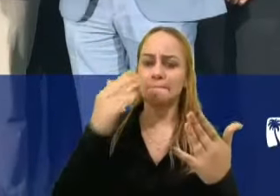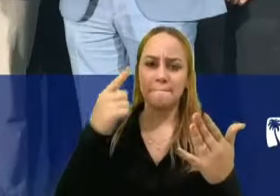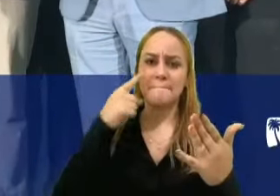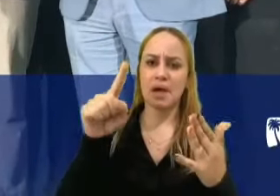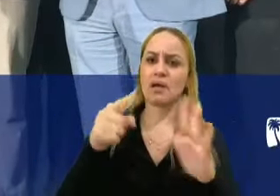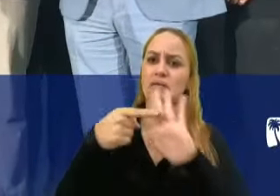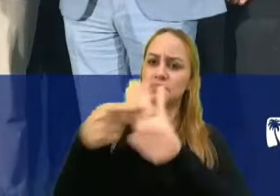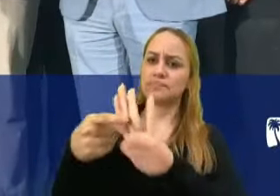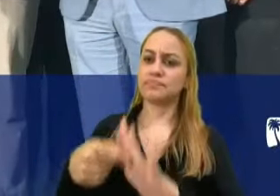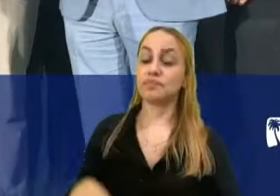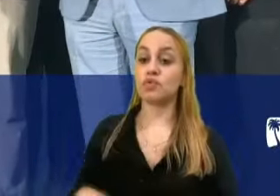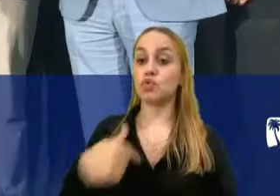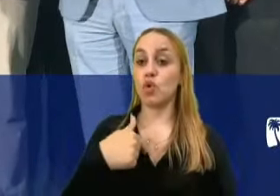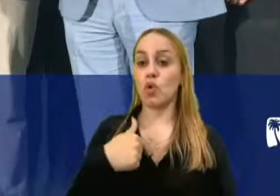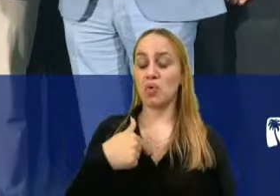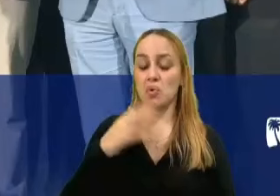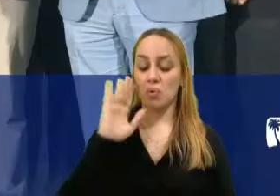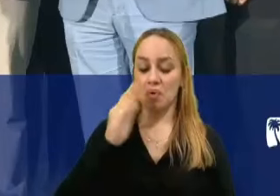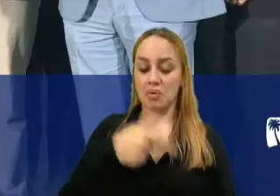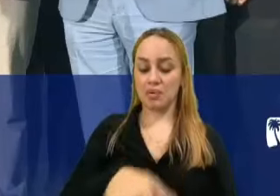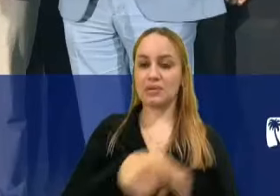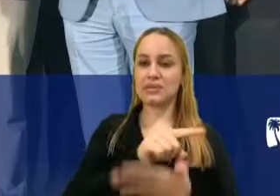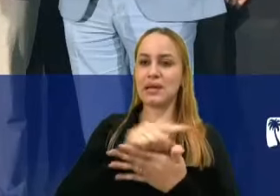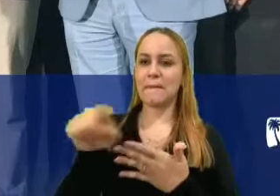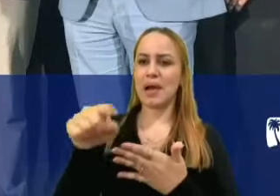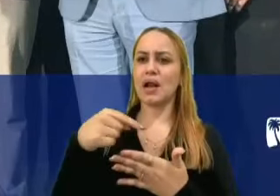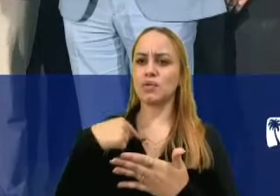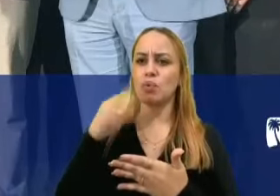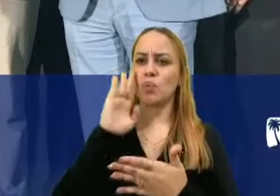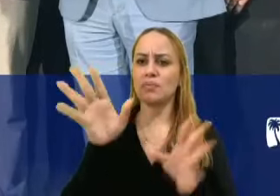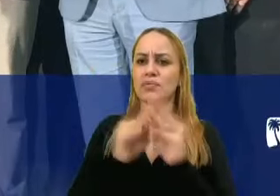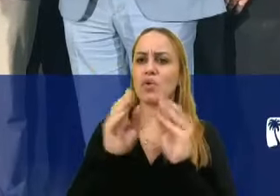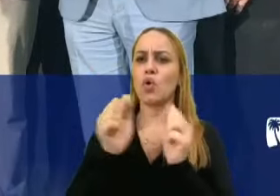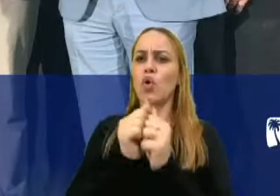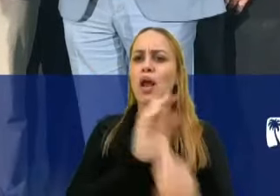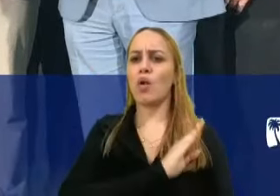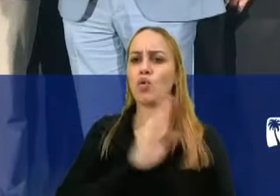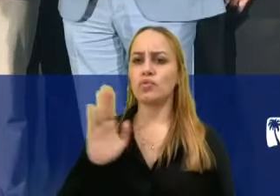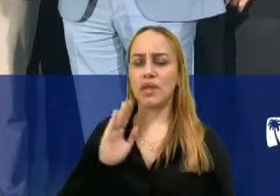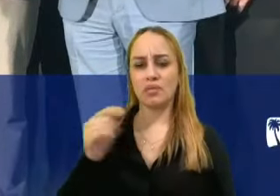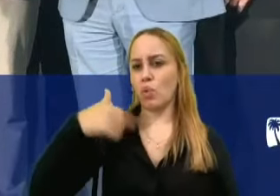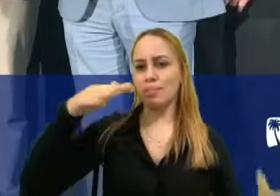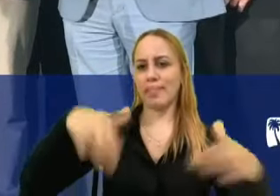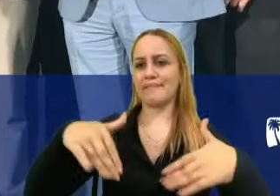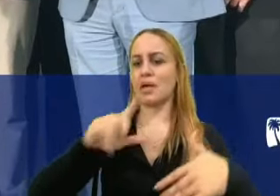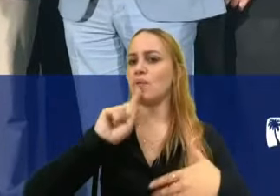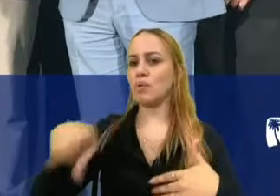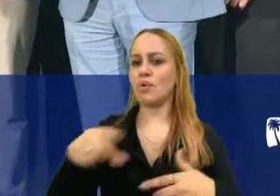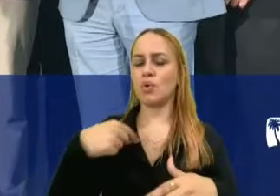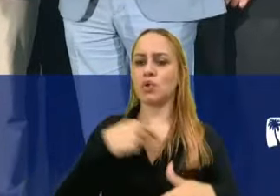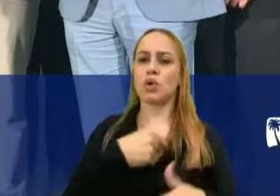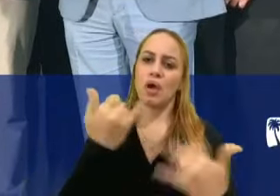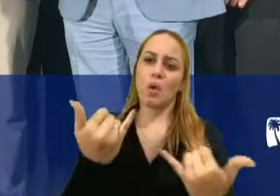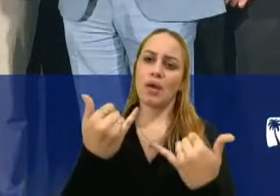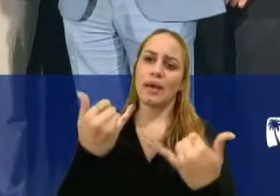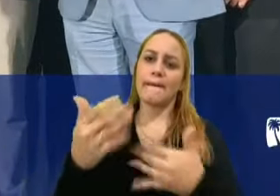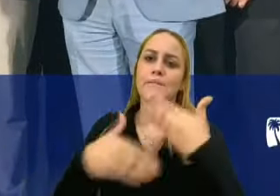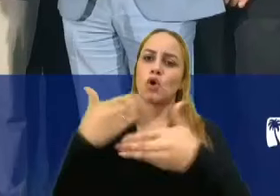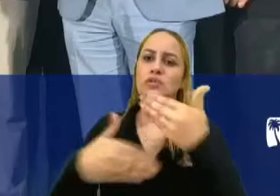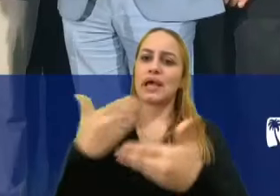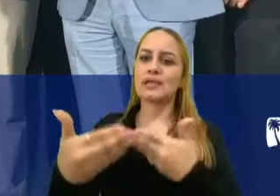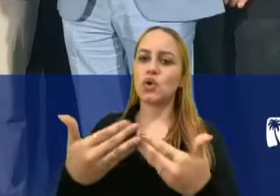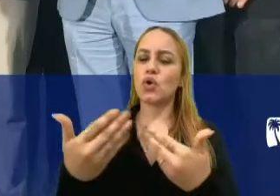Pero esa reunión se va a dar y yo estoy segura que vamos a poder establecer el plan de trabajo que entonces le pregunte me puede establecer lo que